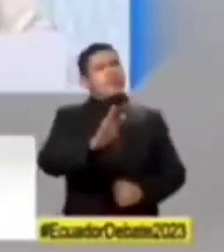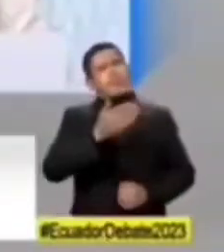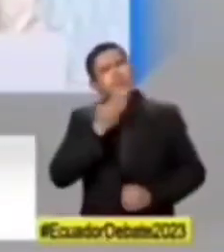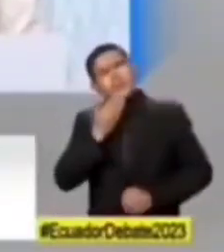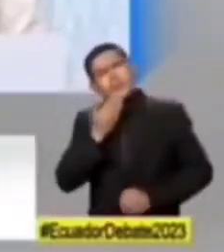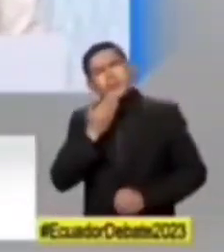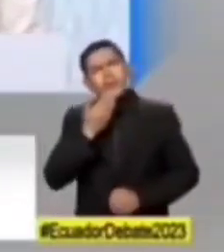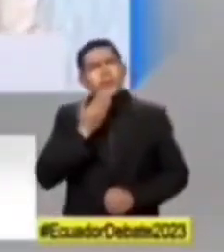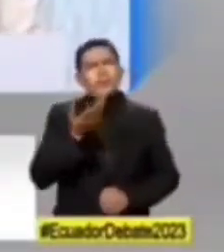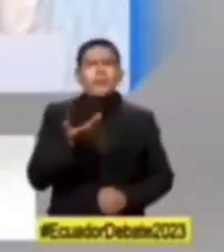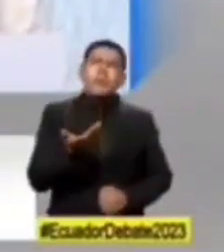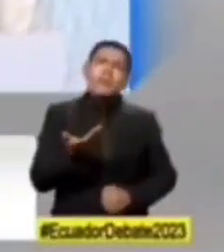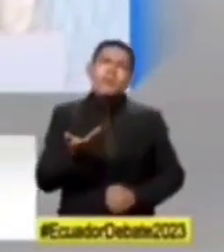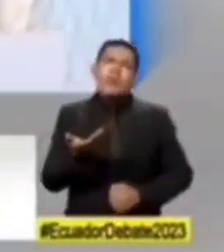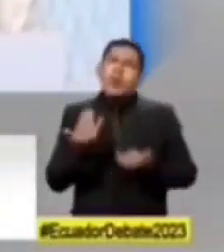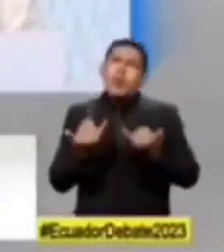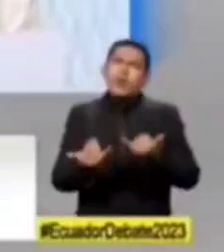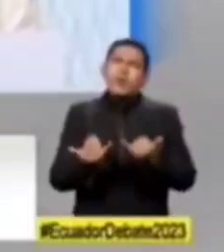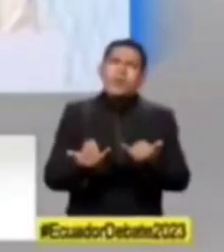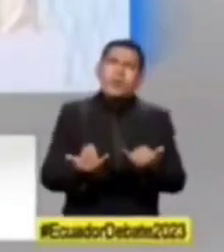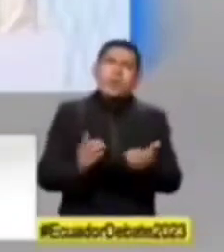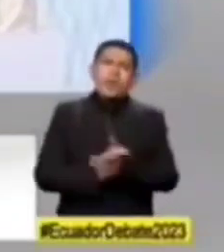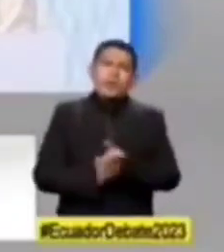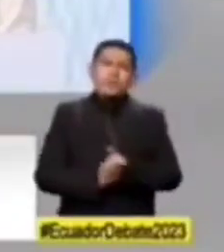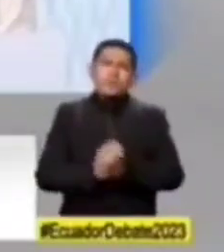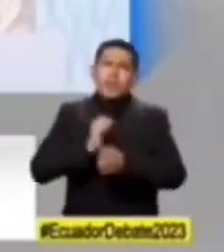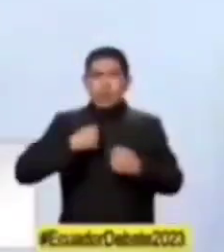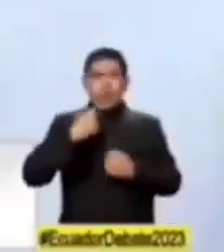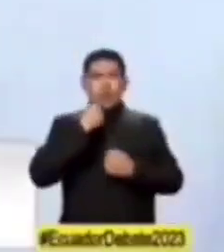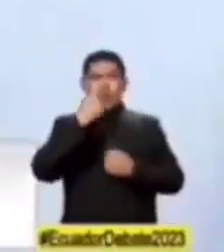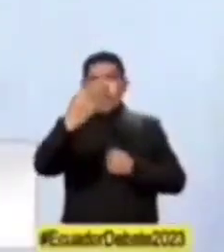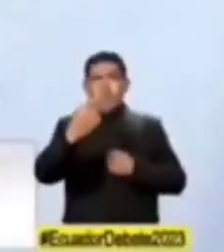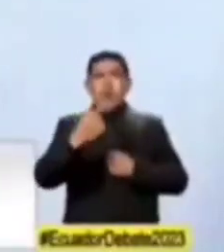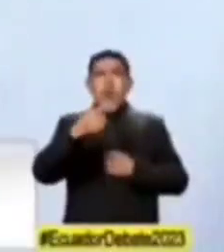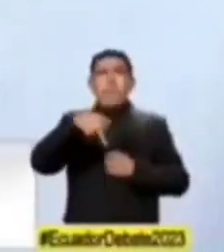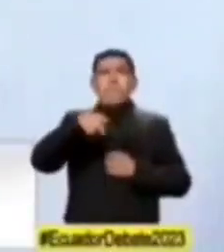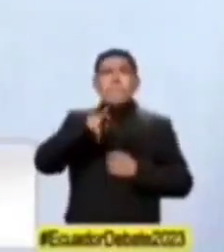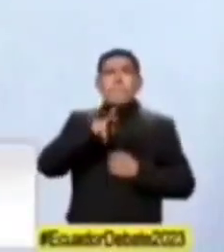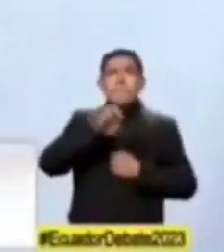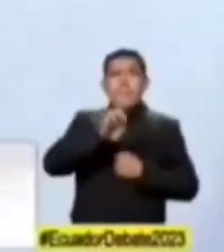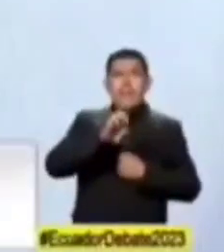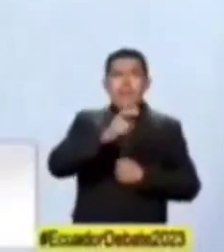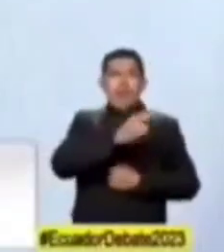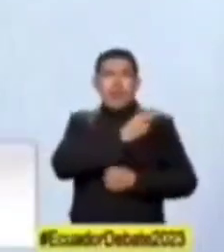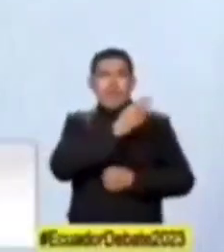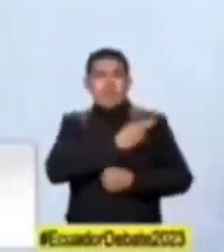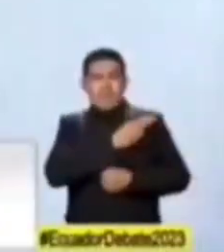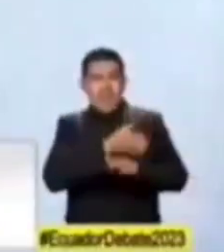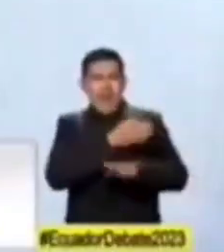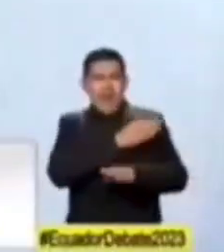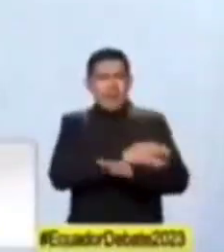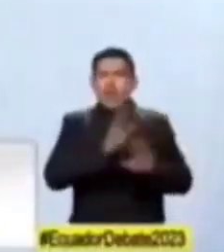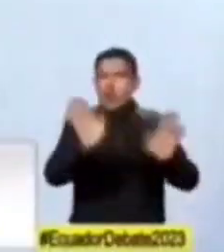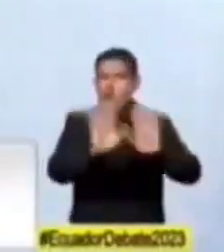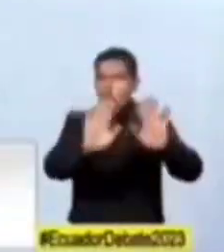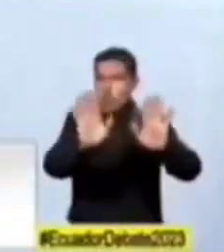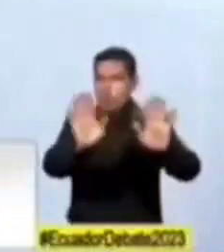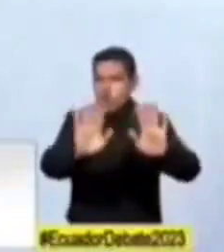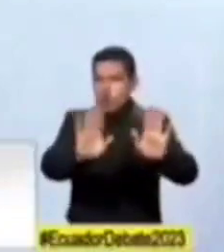Noboa, por ejemplo, es partidario del libre acceso, mientras que la candidata Luisa González plantea un ciclo